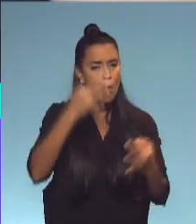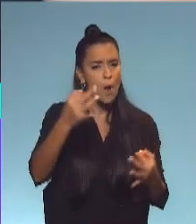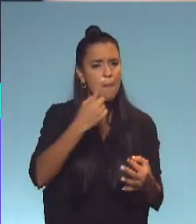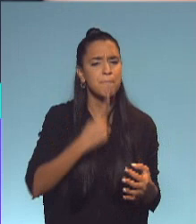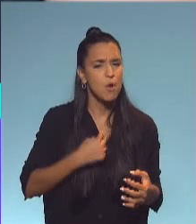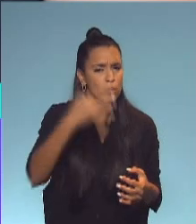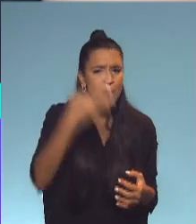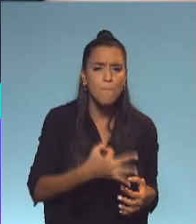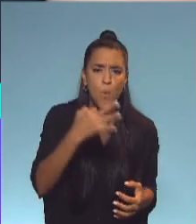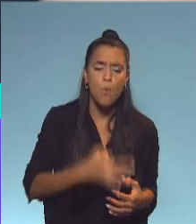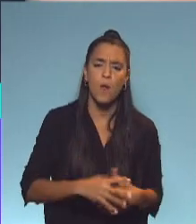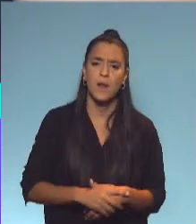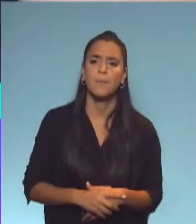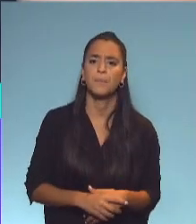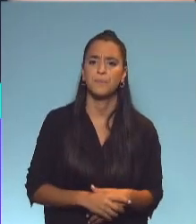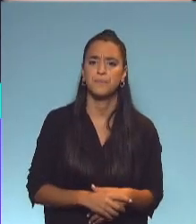pregunta, Diana.